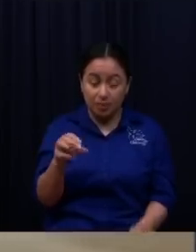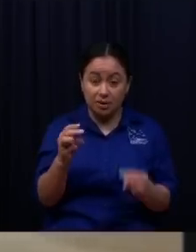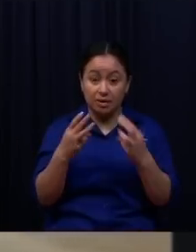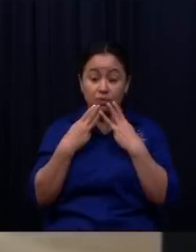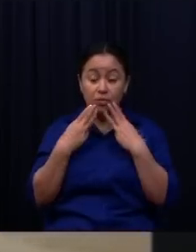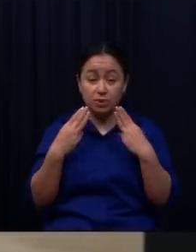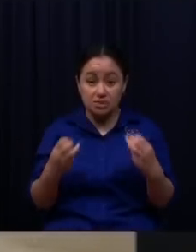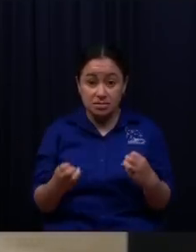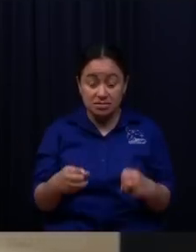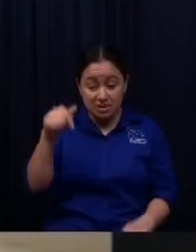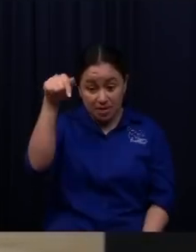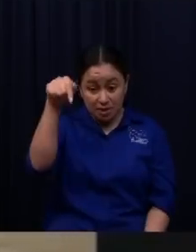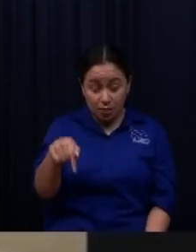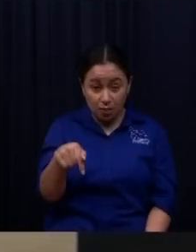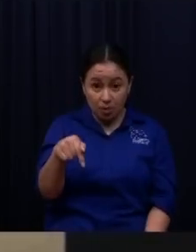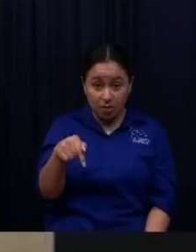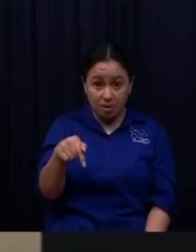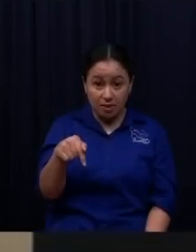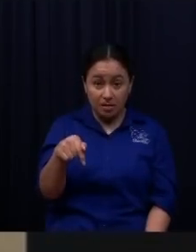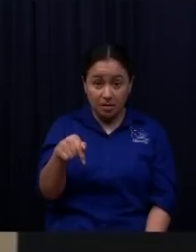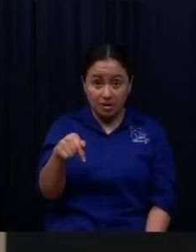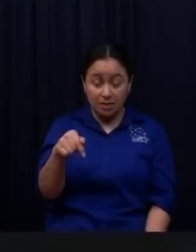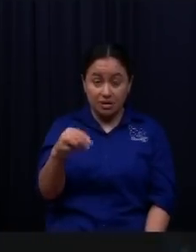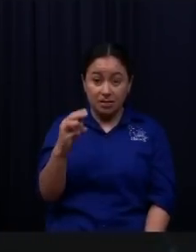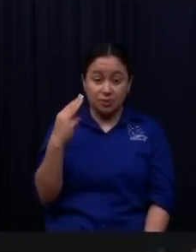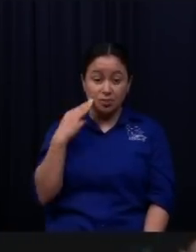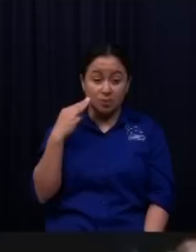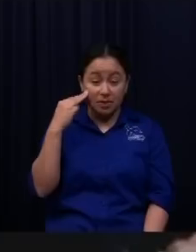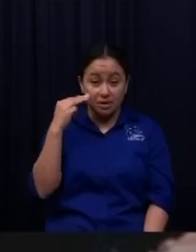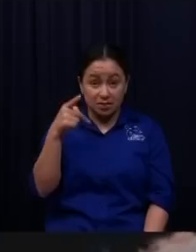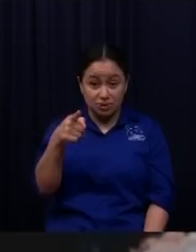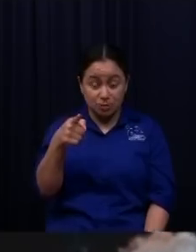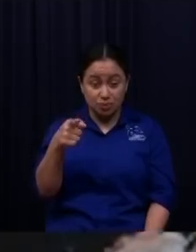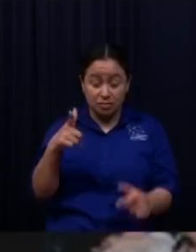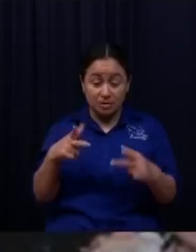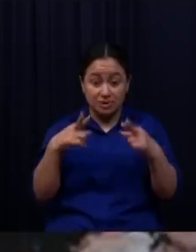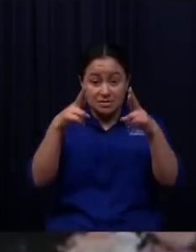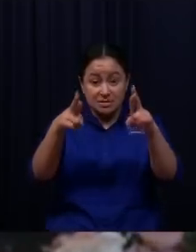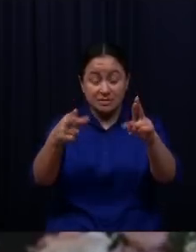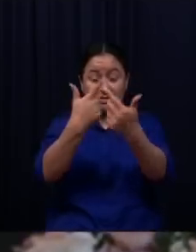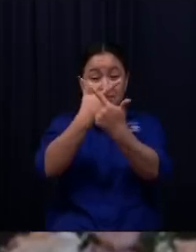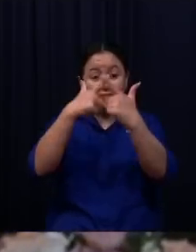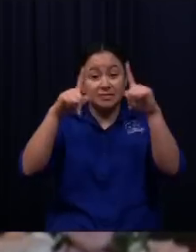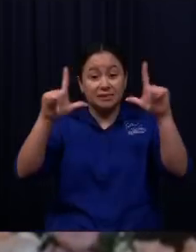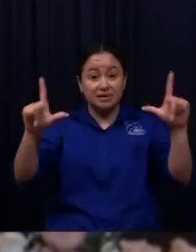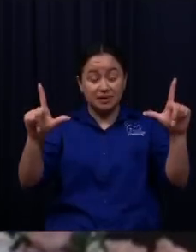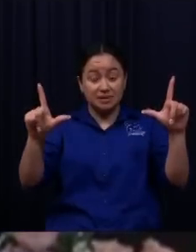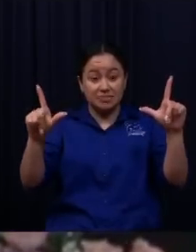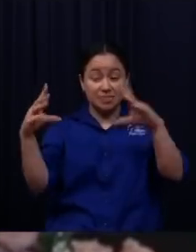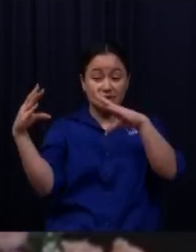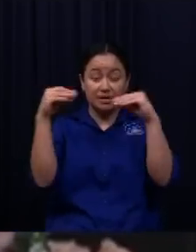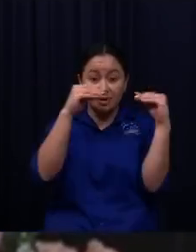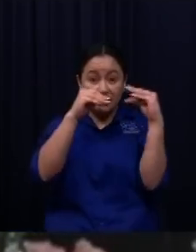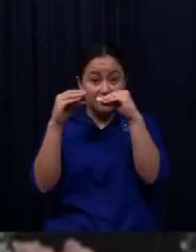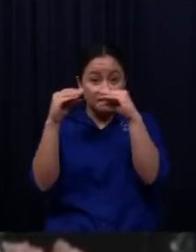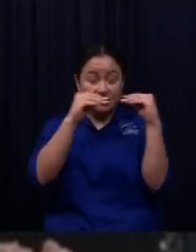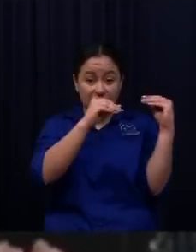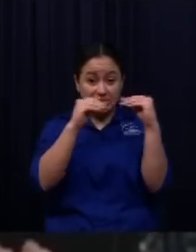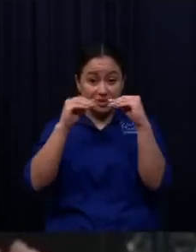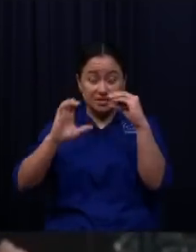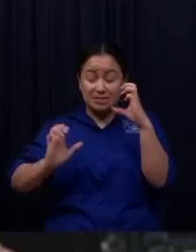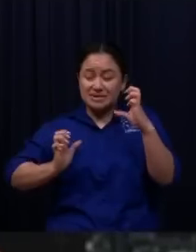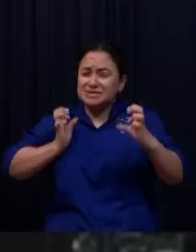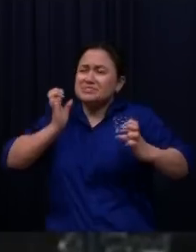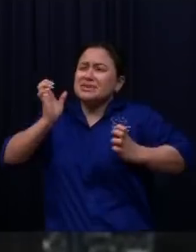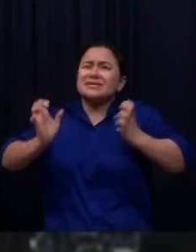ahora en tu madurez, sé libre en el nombre de Jesús para poder hablar, para poder expresarte, para